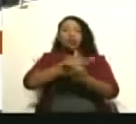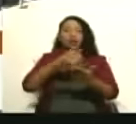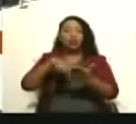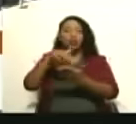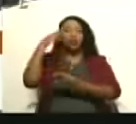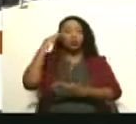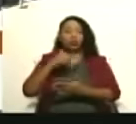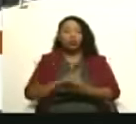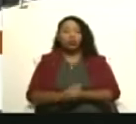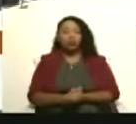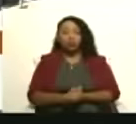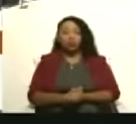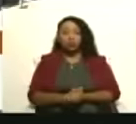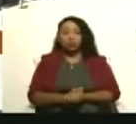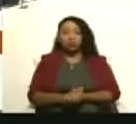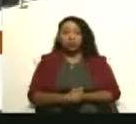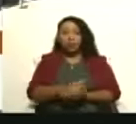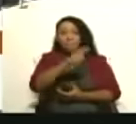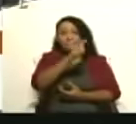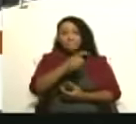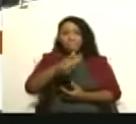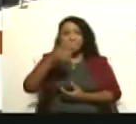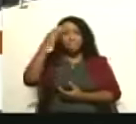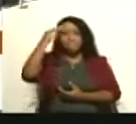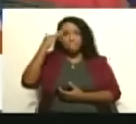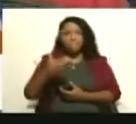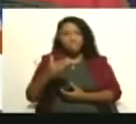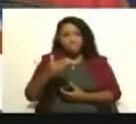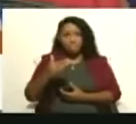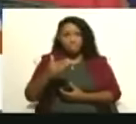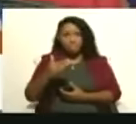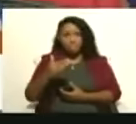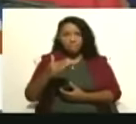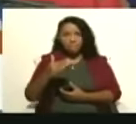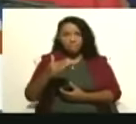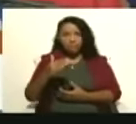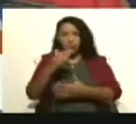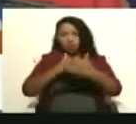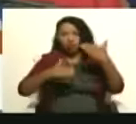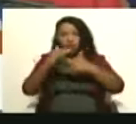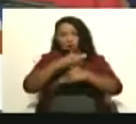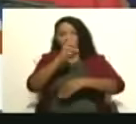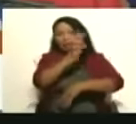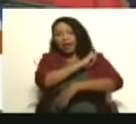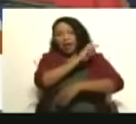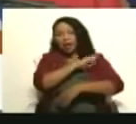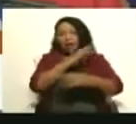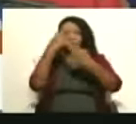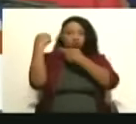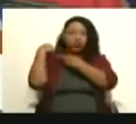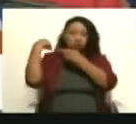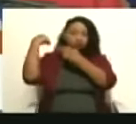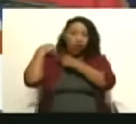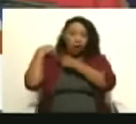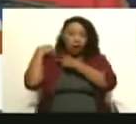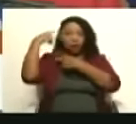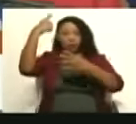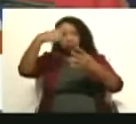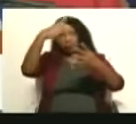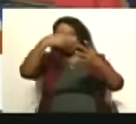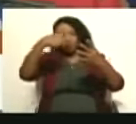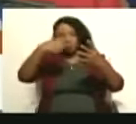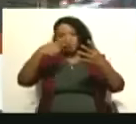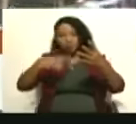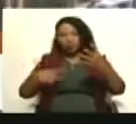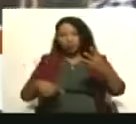Bolivariana. Ciudadanos, oficiales generales y almirantes, oficiales superiores, subalternos, tropa profesional, tropa